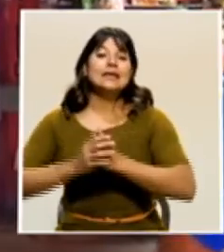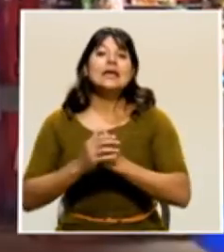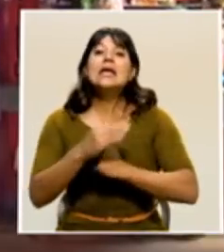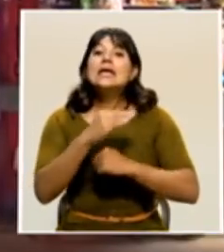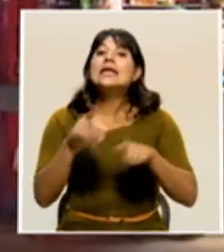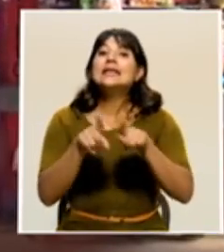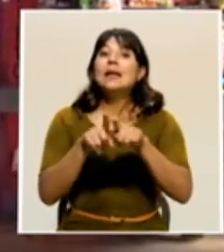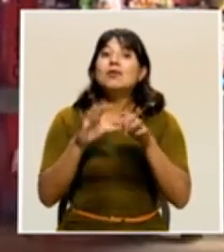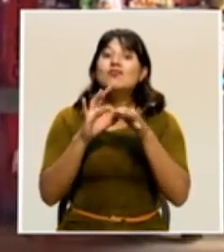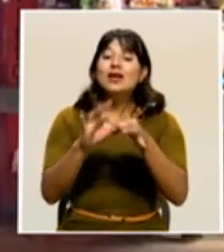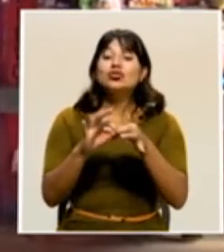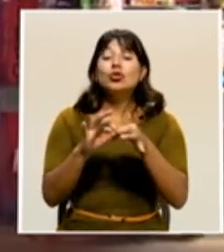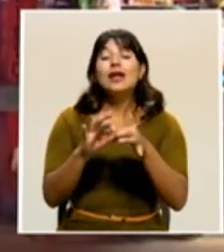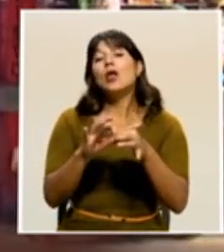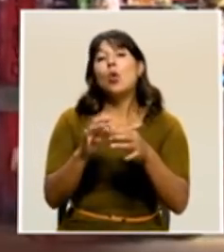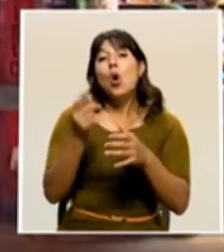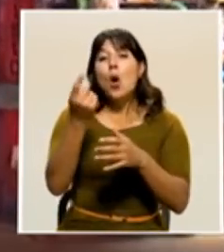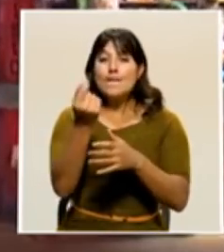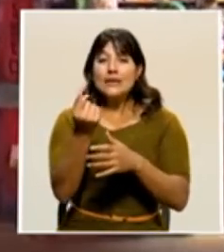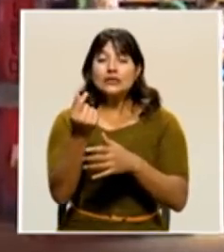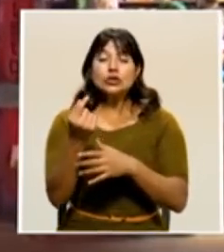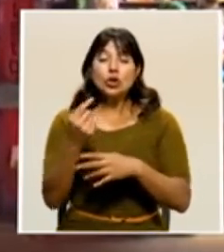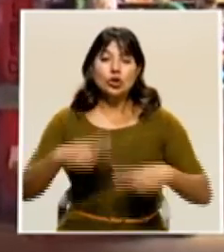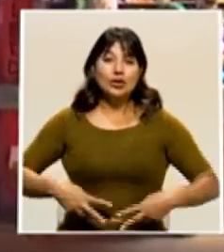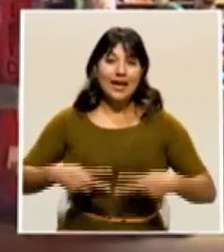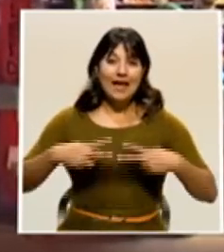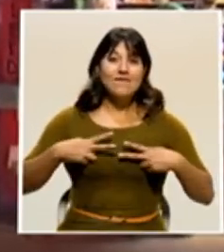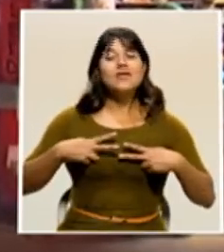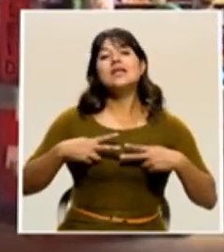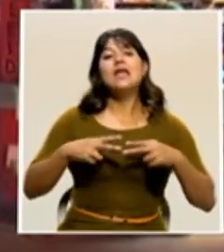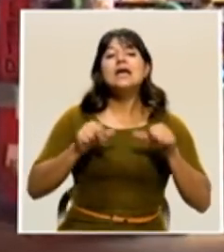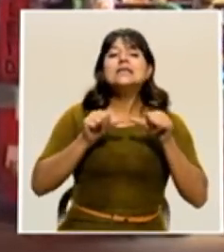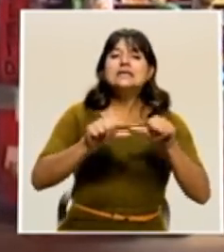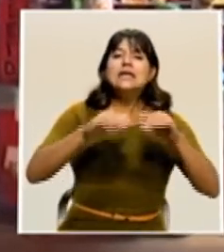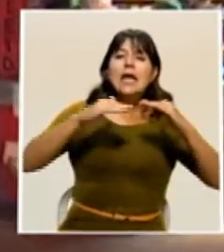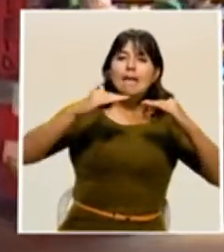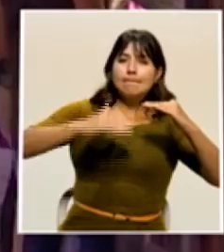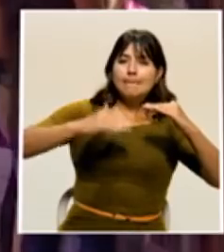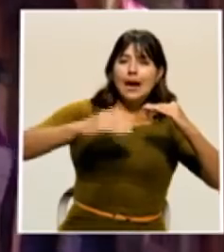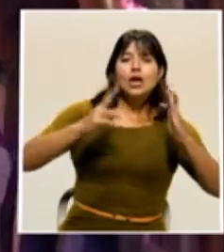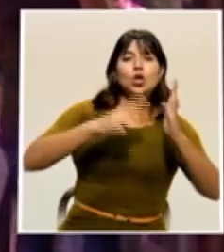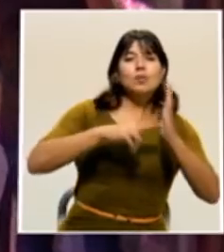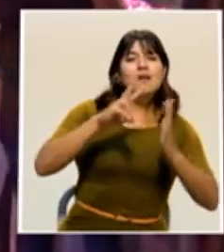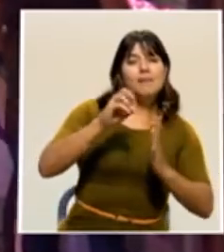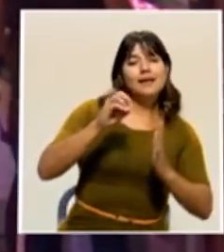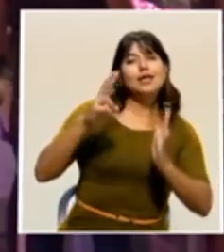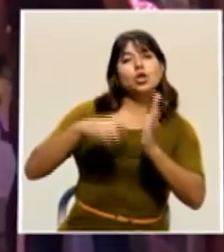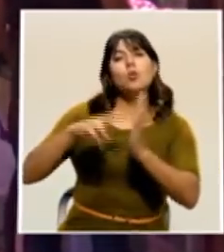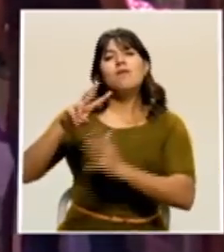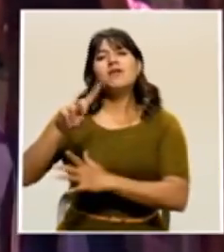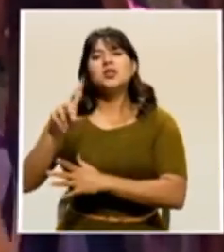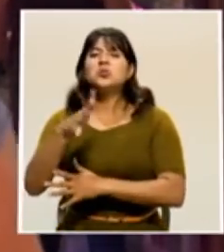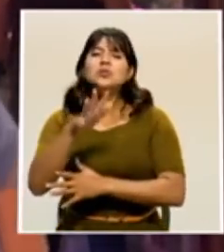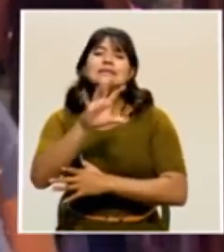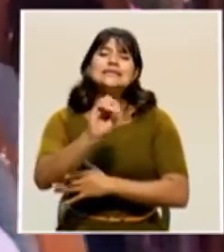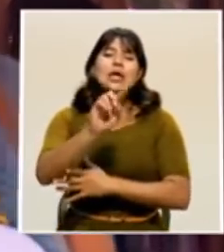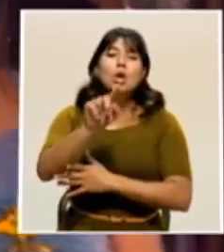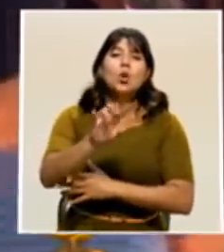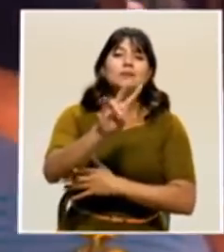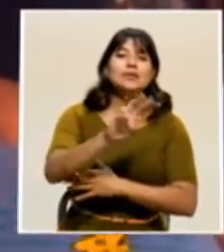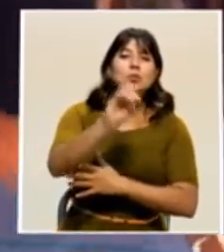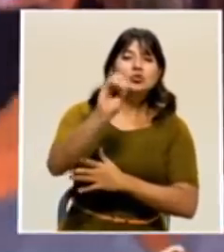indica que se mantendrá baja para lo que resta del 2020 y en el 2021, con tasas promedio de 0,7%